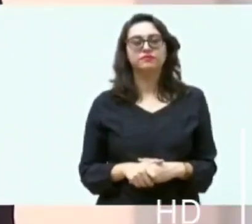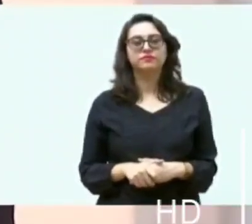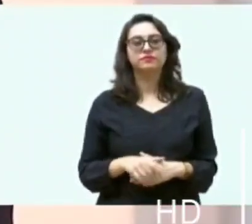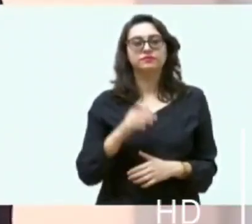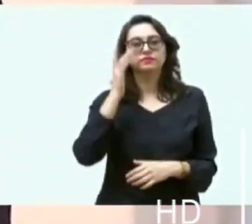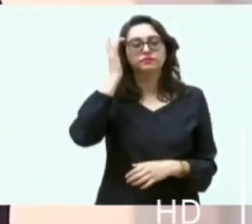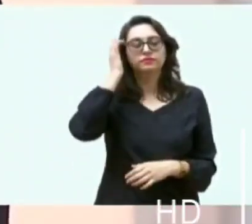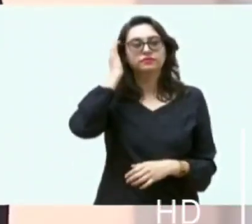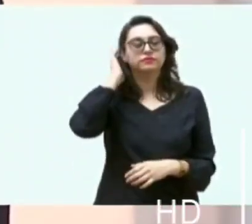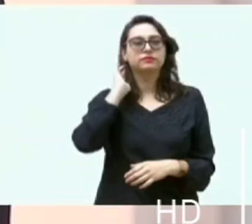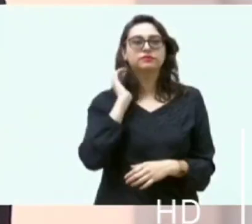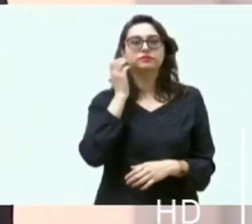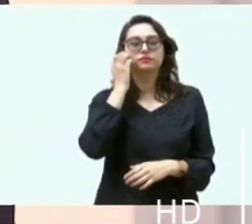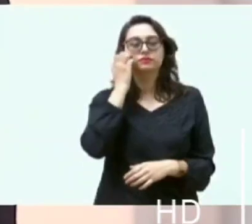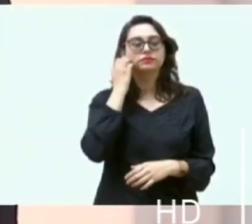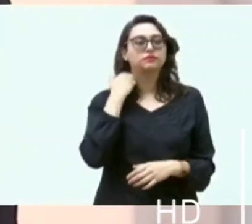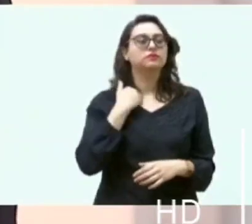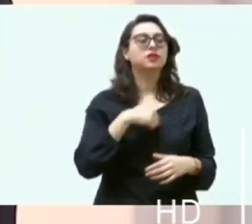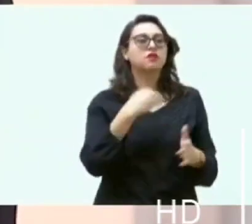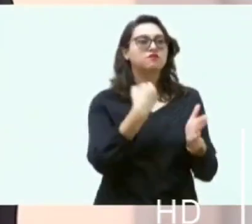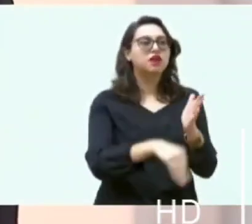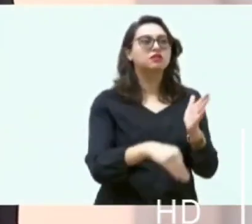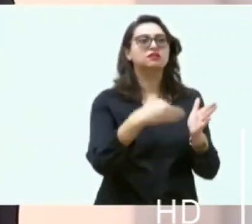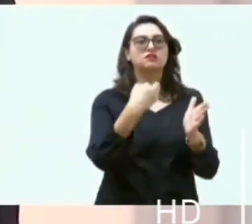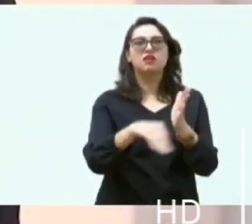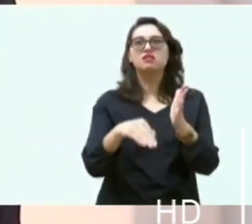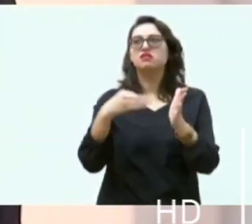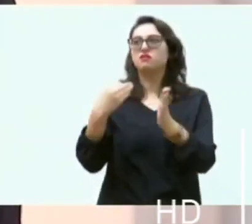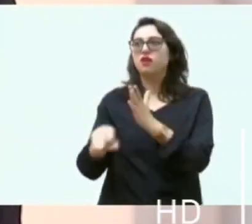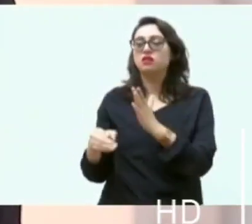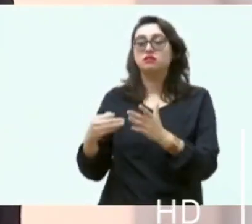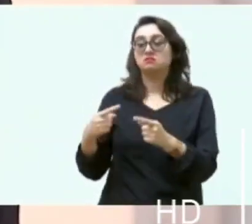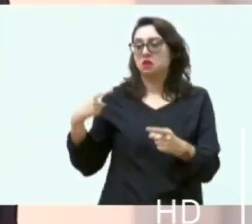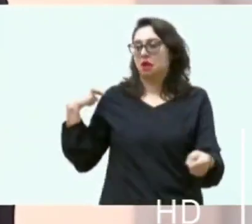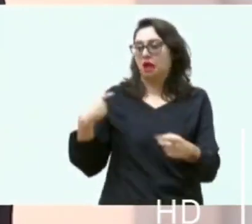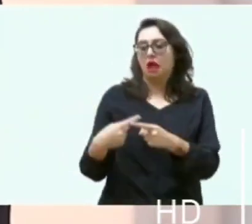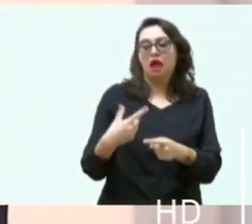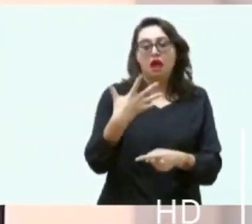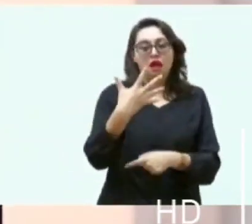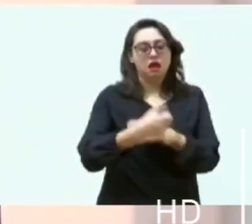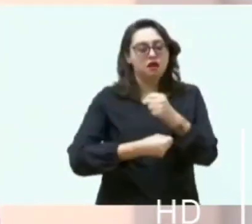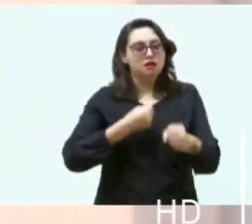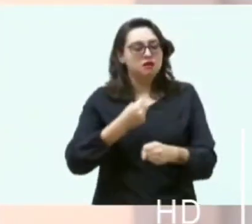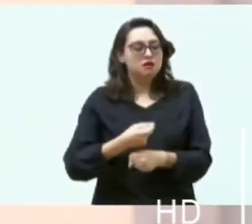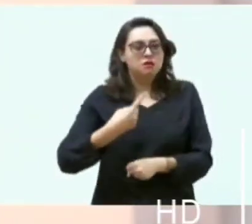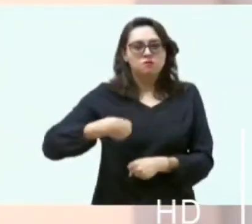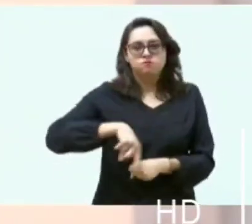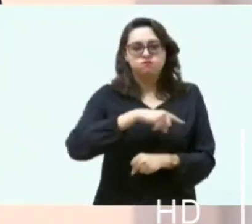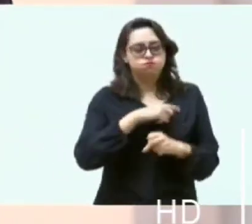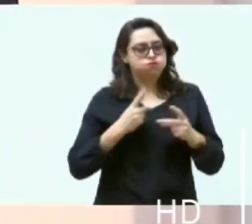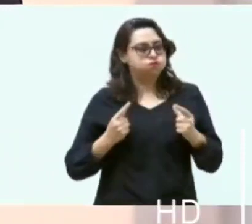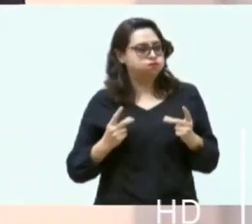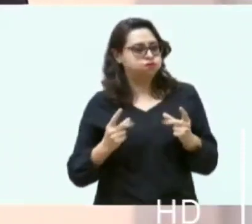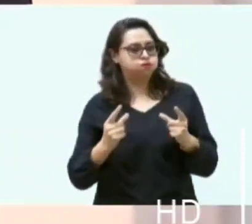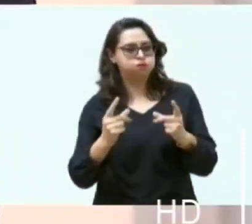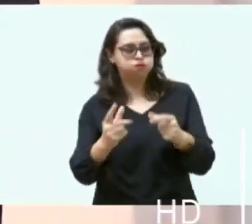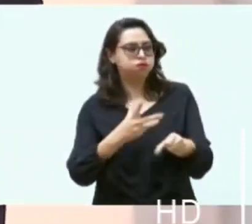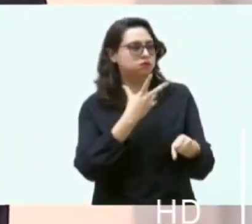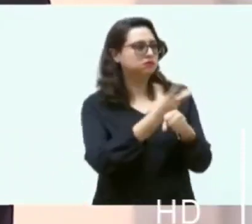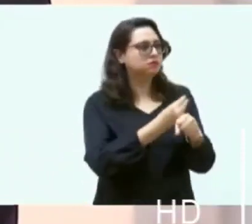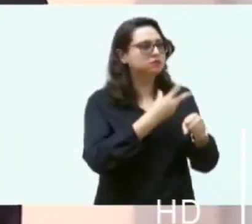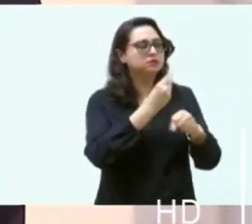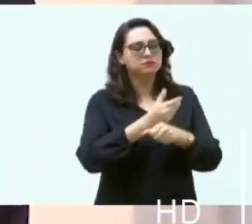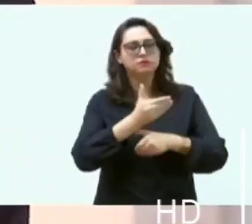Faltaban muchas cosas. Ahora se ha ido avanzando y